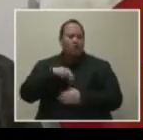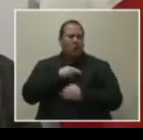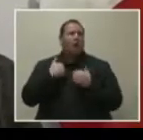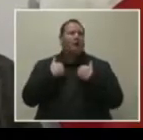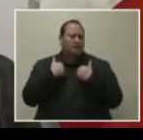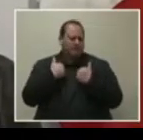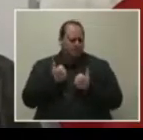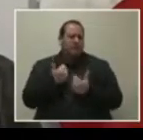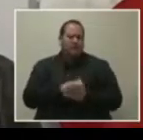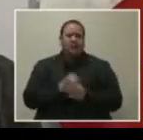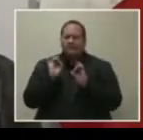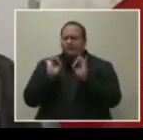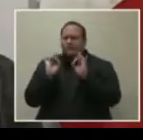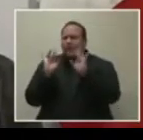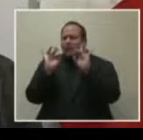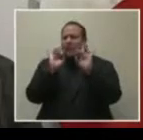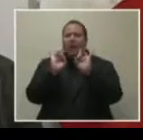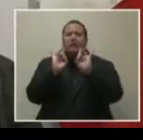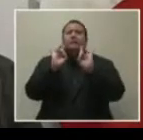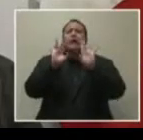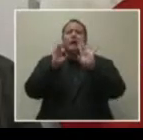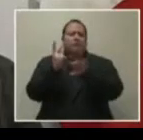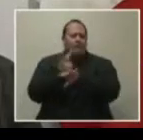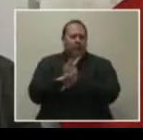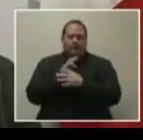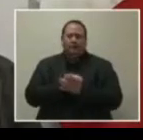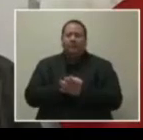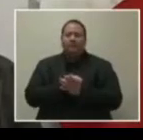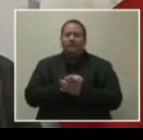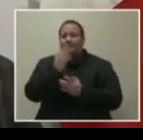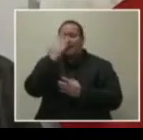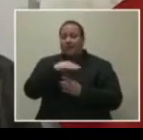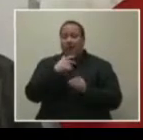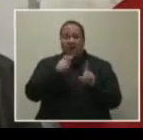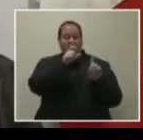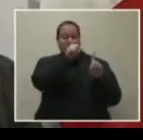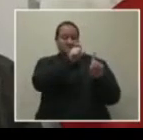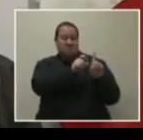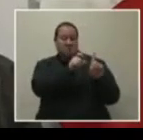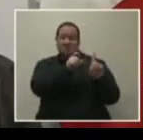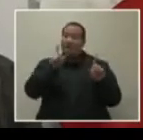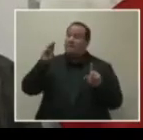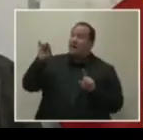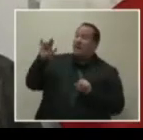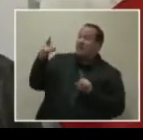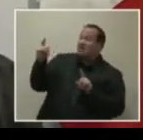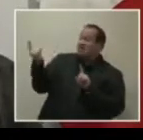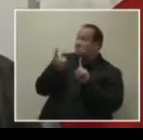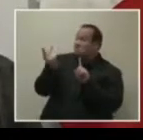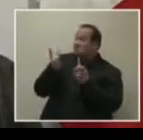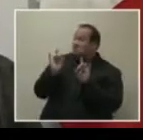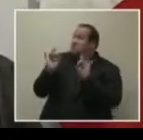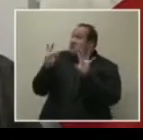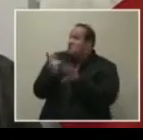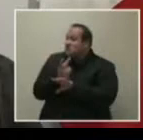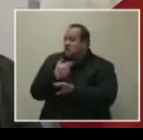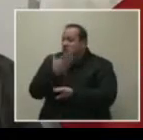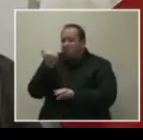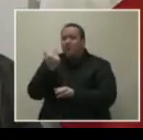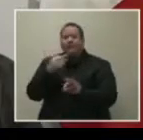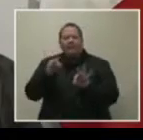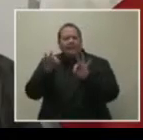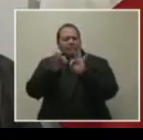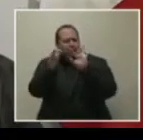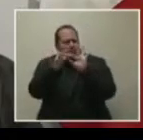luego esta situación que ocurrió entre este sujeto y Margarito. Es importante nada más, digo, señalar